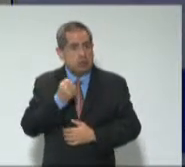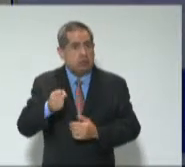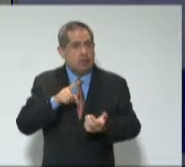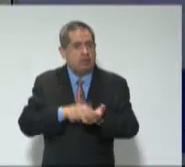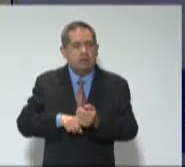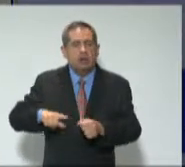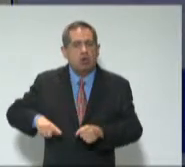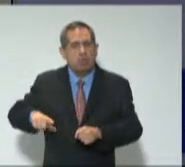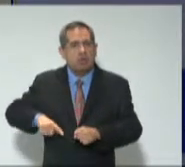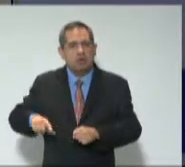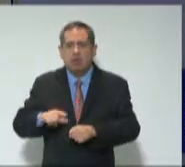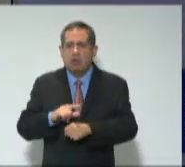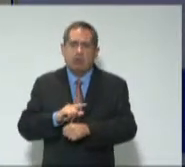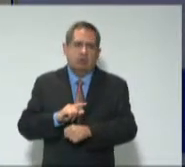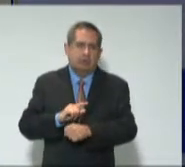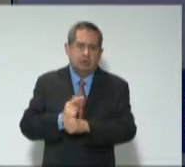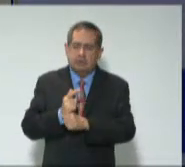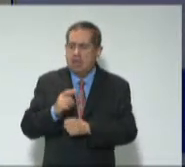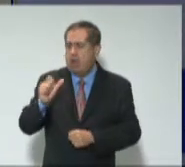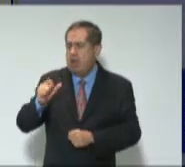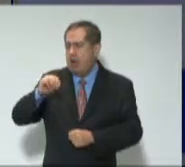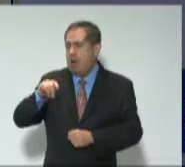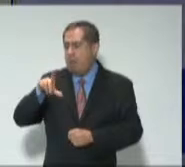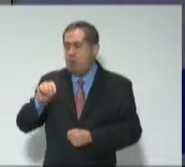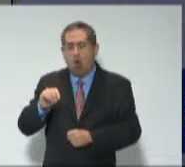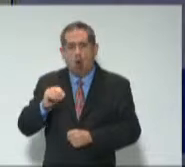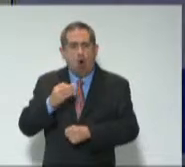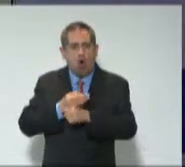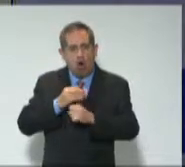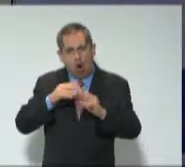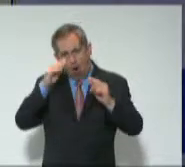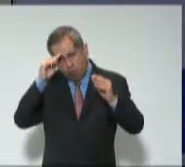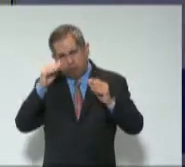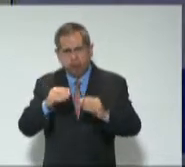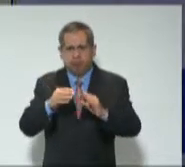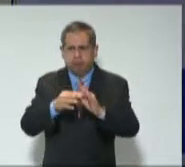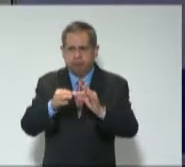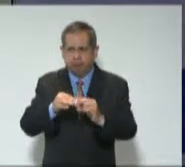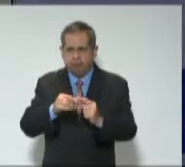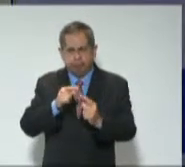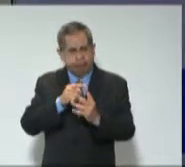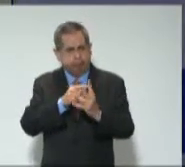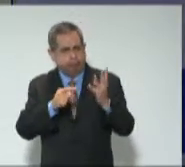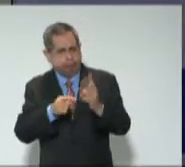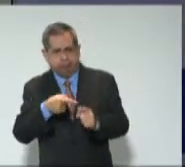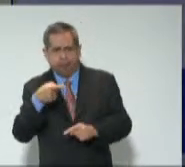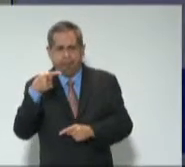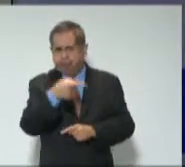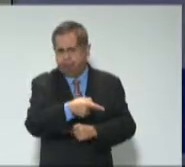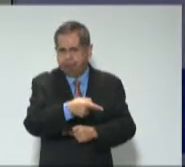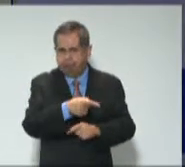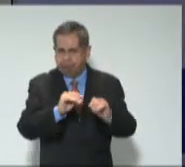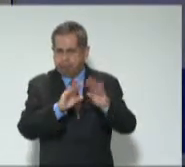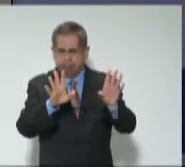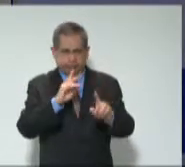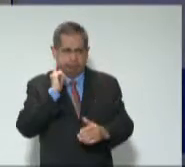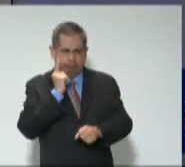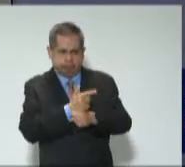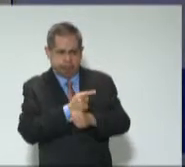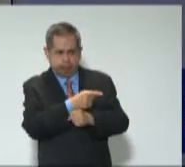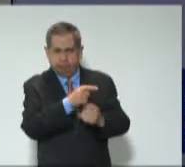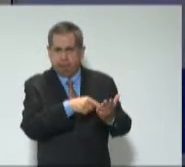licenciado Andrés Manuel López Obrador se encargó de estigmatizar en primer lugar esas